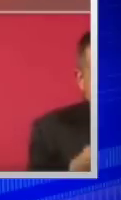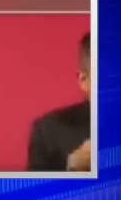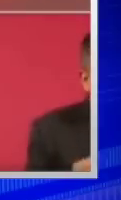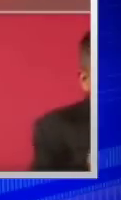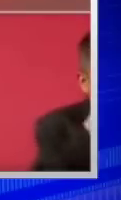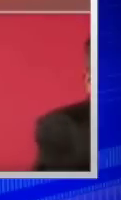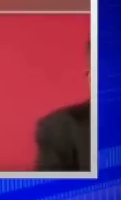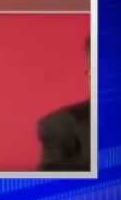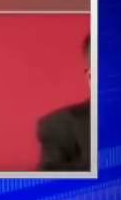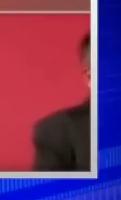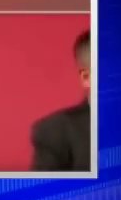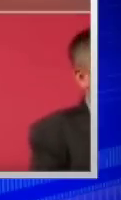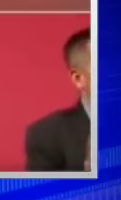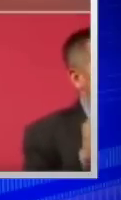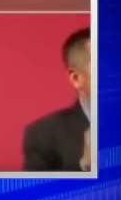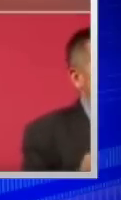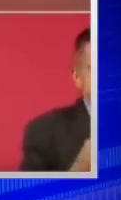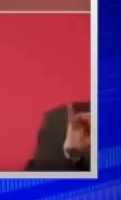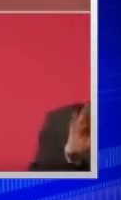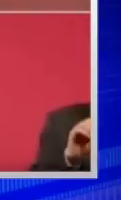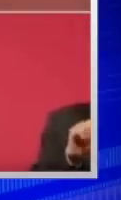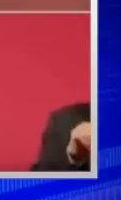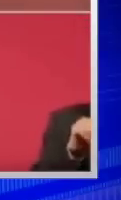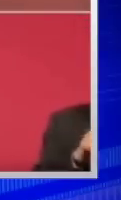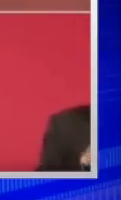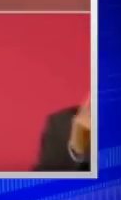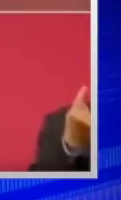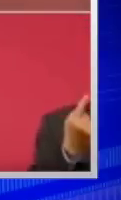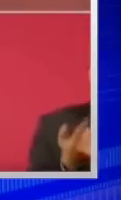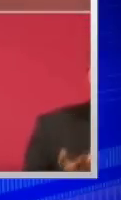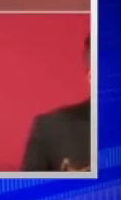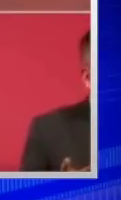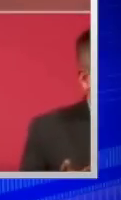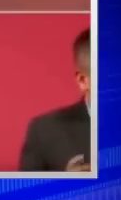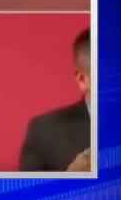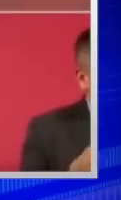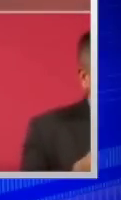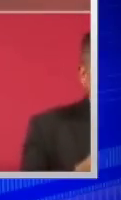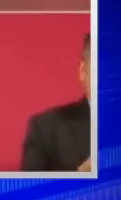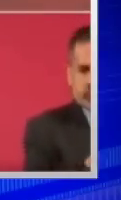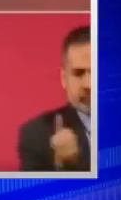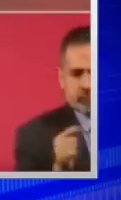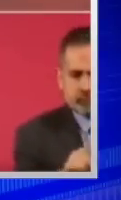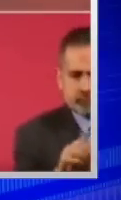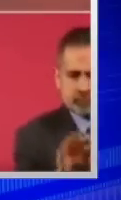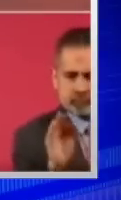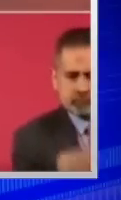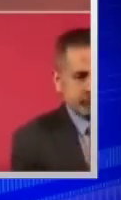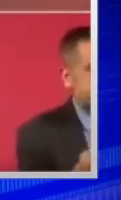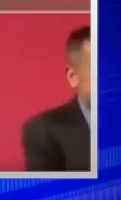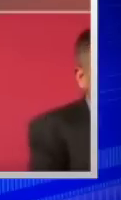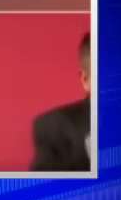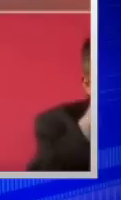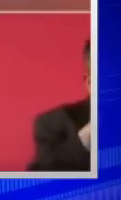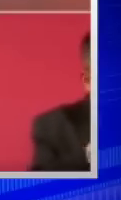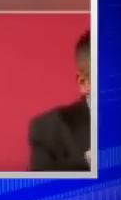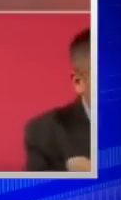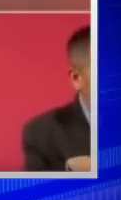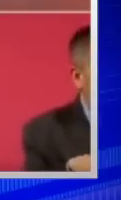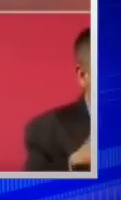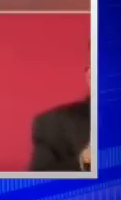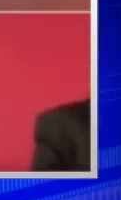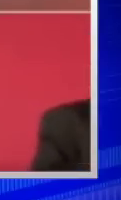que ayude a aligerar y abaratar este procedimiento productivo